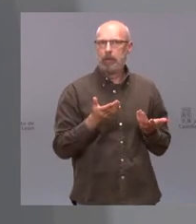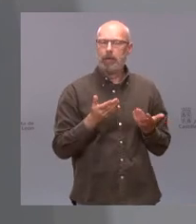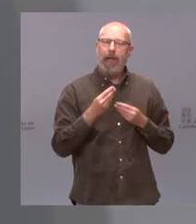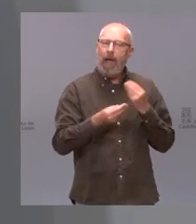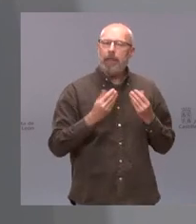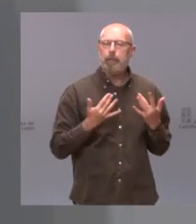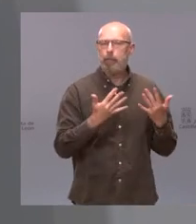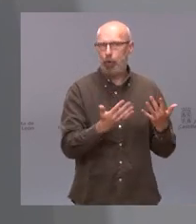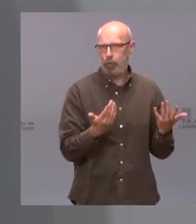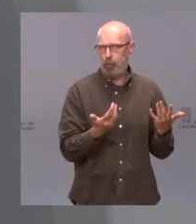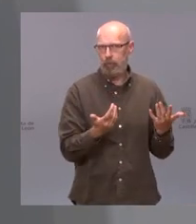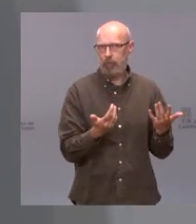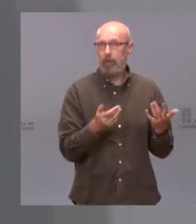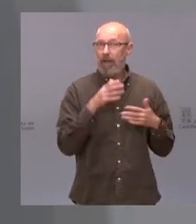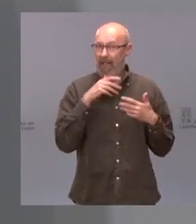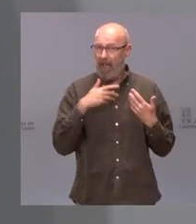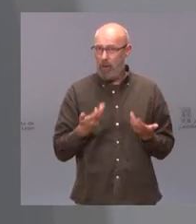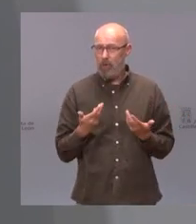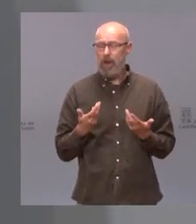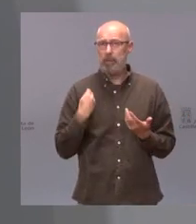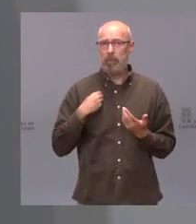posible. En este momento tenemos